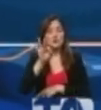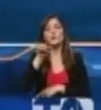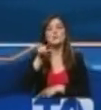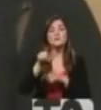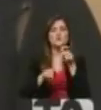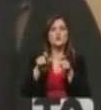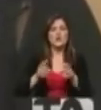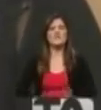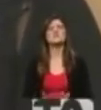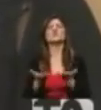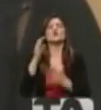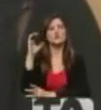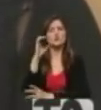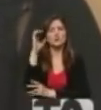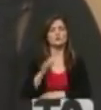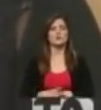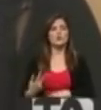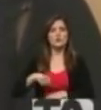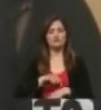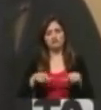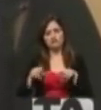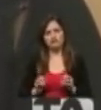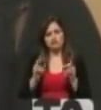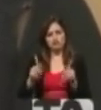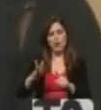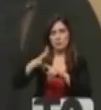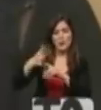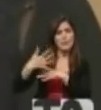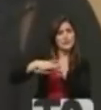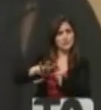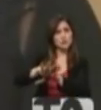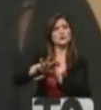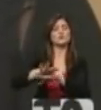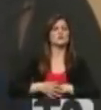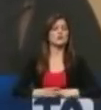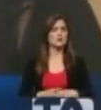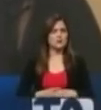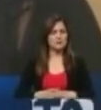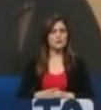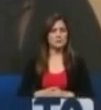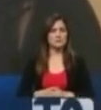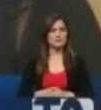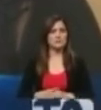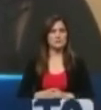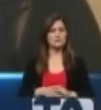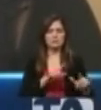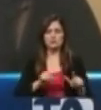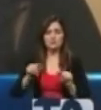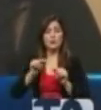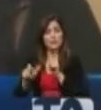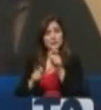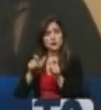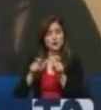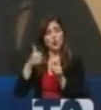son colombianos. Promovido espacios de integración a través de las ferias y también también el acceso que las personas refugiadas y